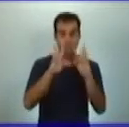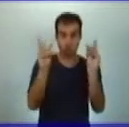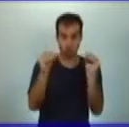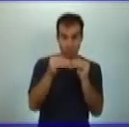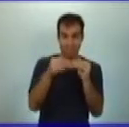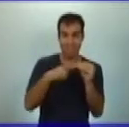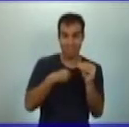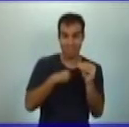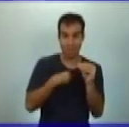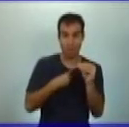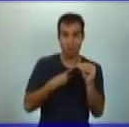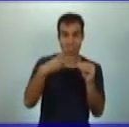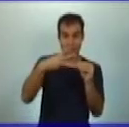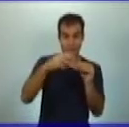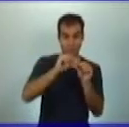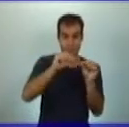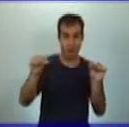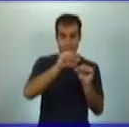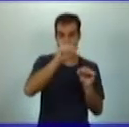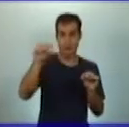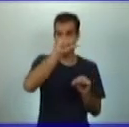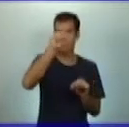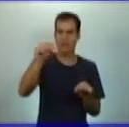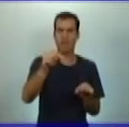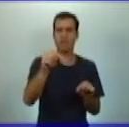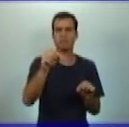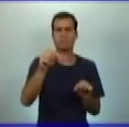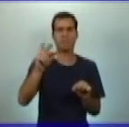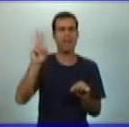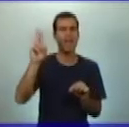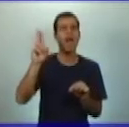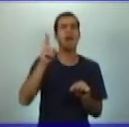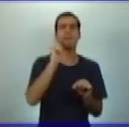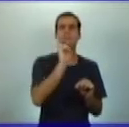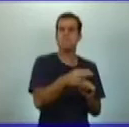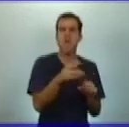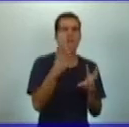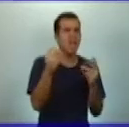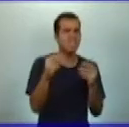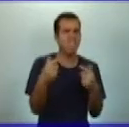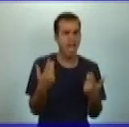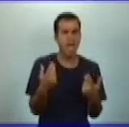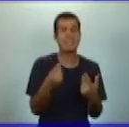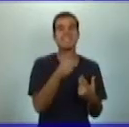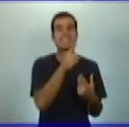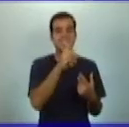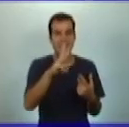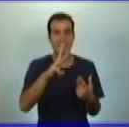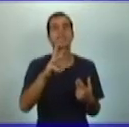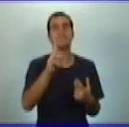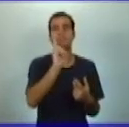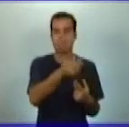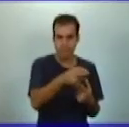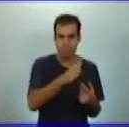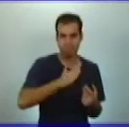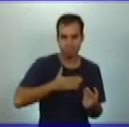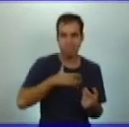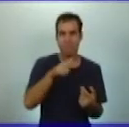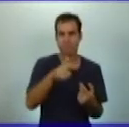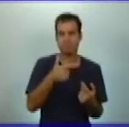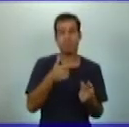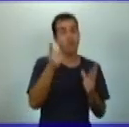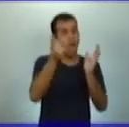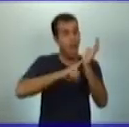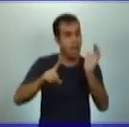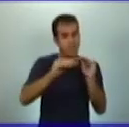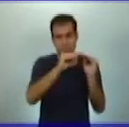13 electrones distribuidos, ¿cuántos protones tiene en su núcleo este átomo? 13 protones, porque son eléctricamente neutros